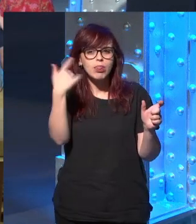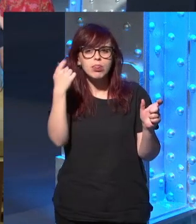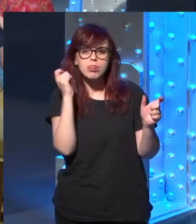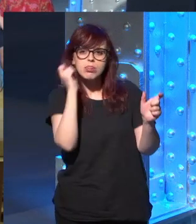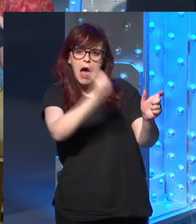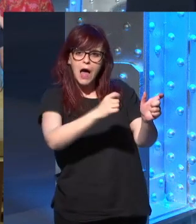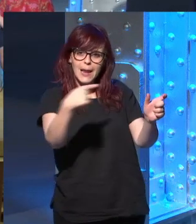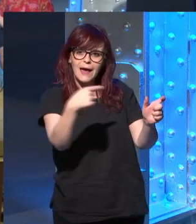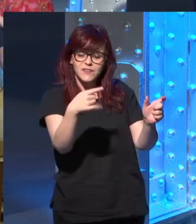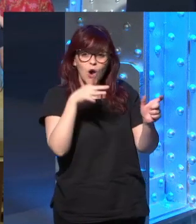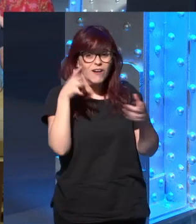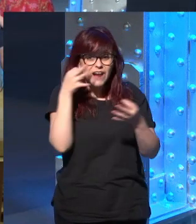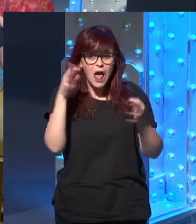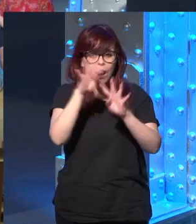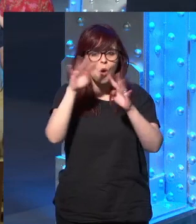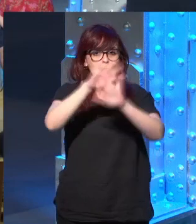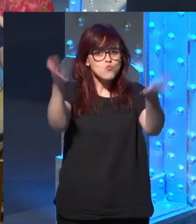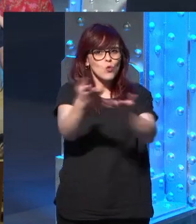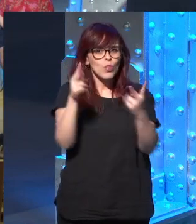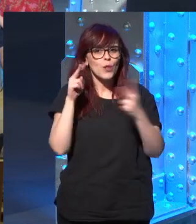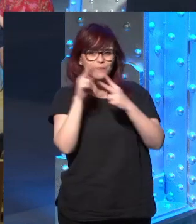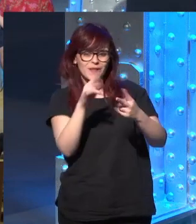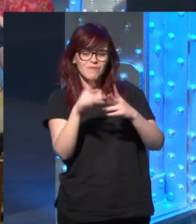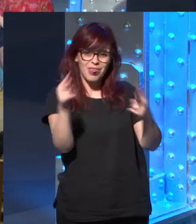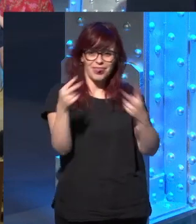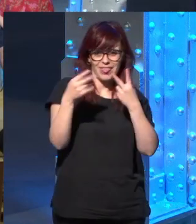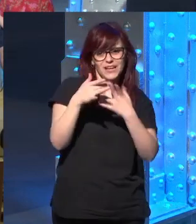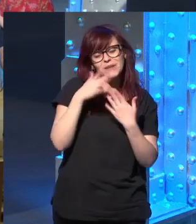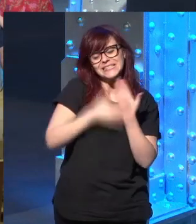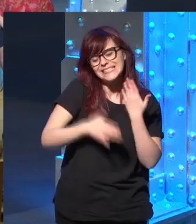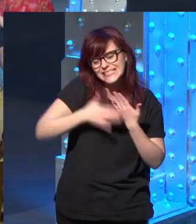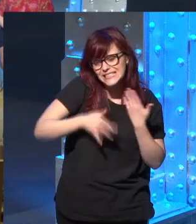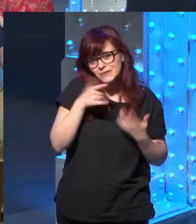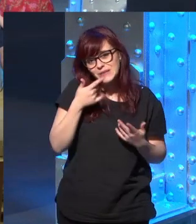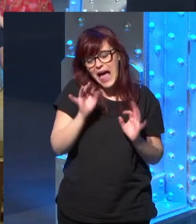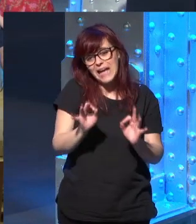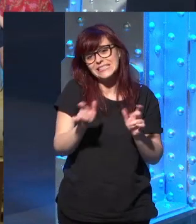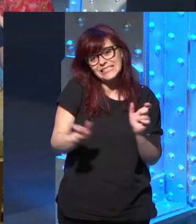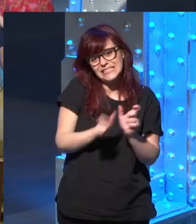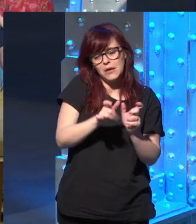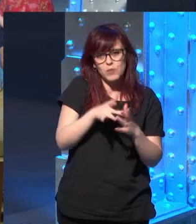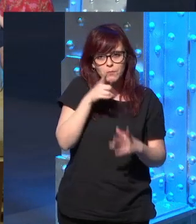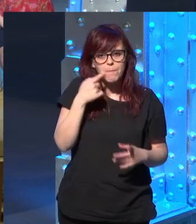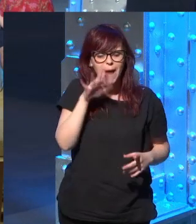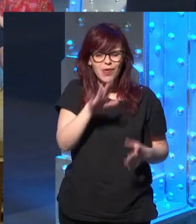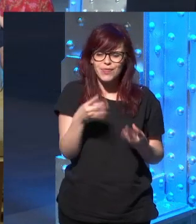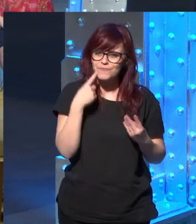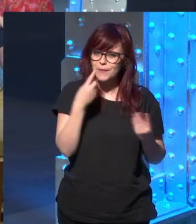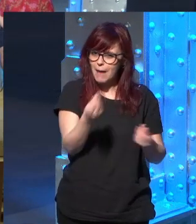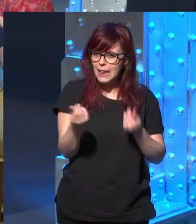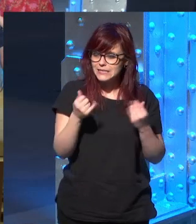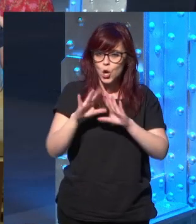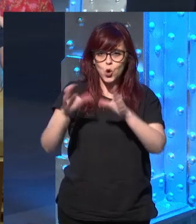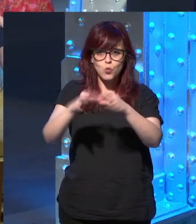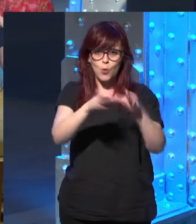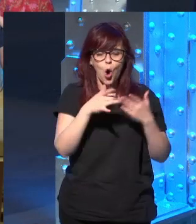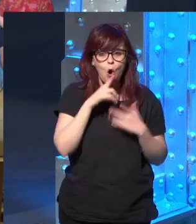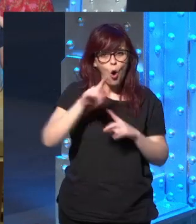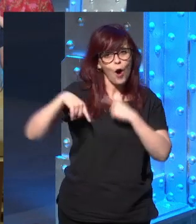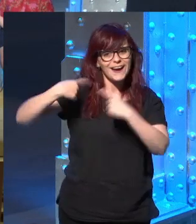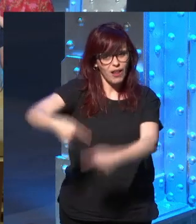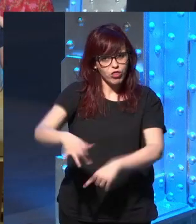o si es que los demás de verdad te están condescendiendo así, te están tratando con esa mirada, porque yo también percibo malestares en otros grupos